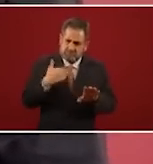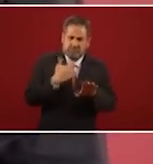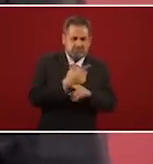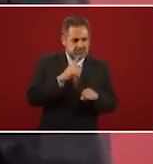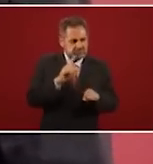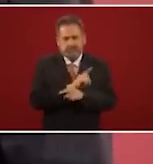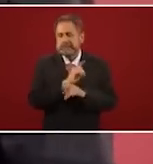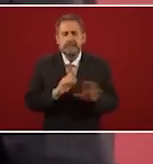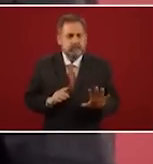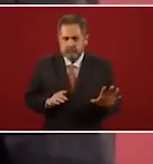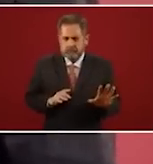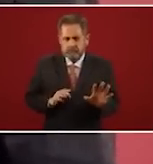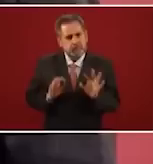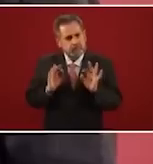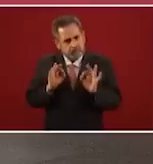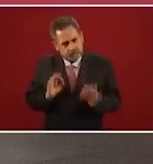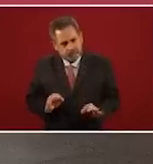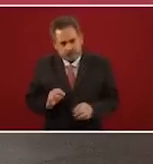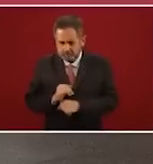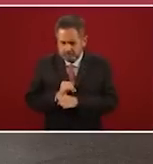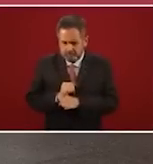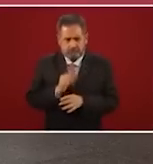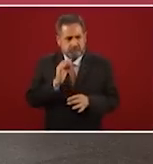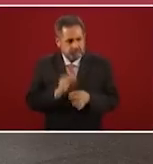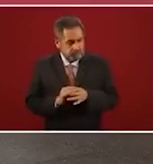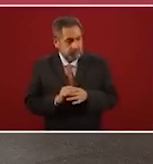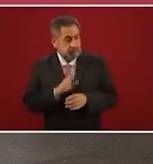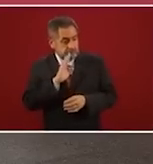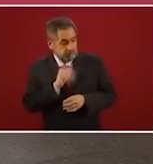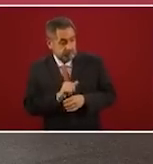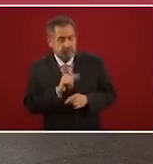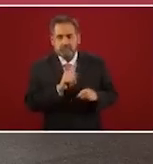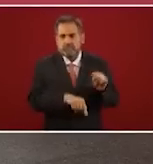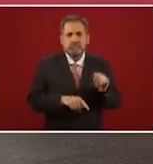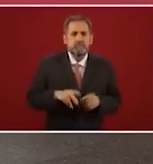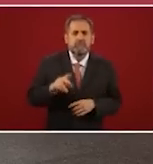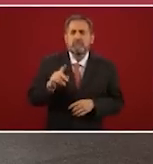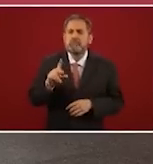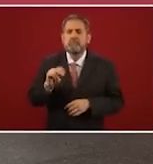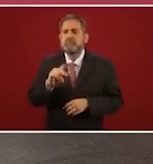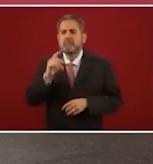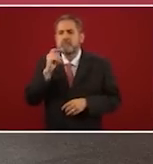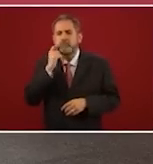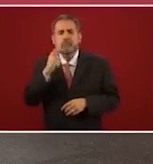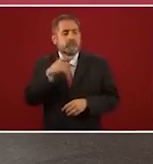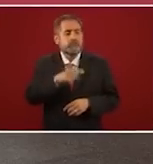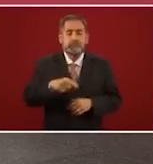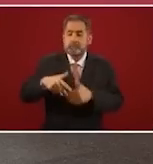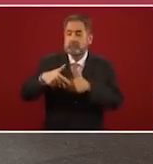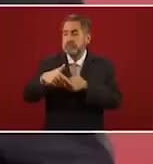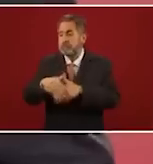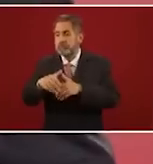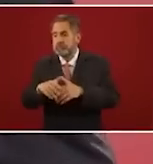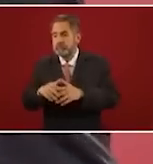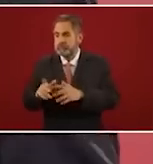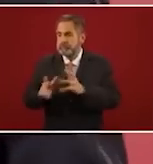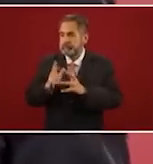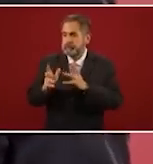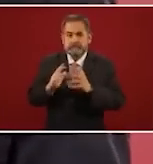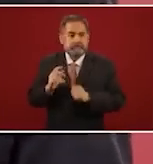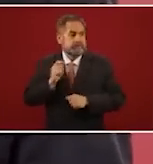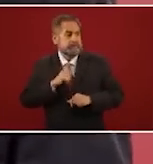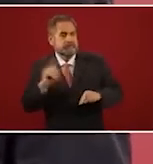para que no se vaya a interpretar que como hay esta manifestación, lo que hacemos